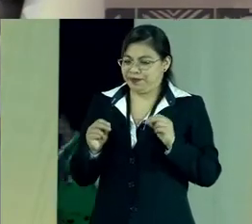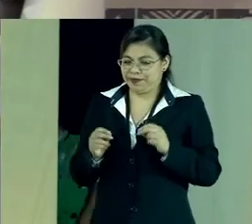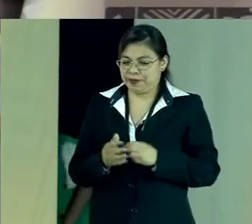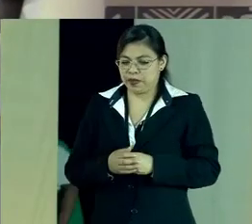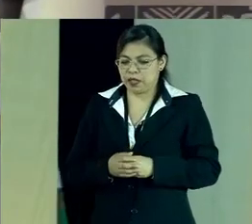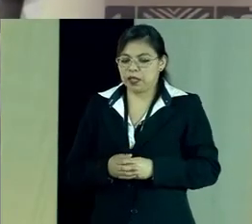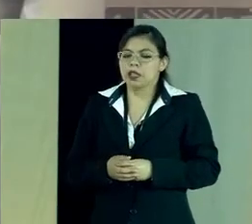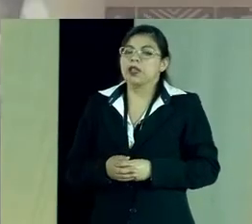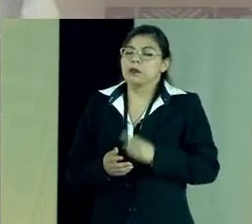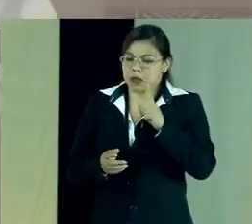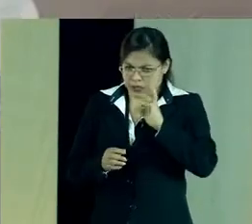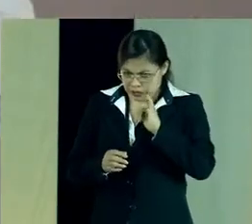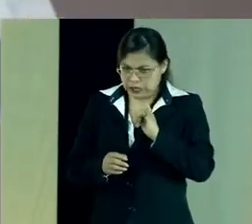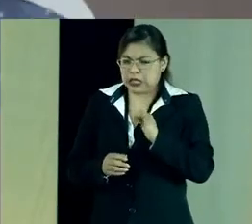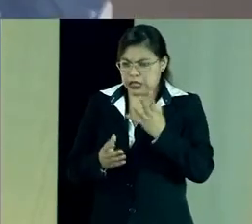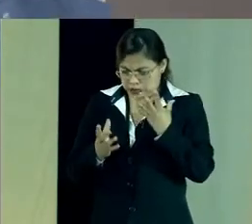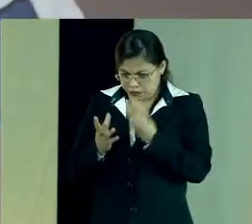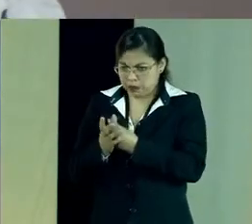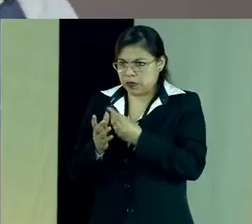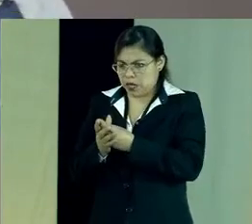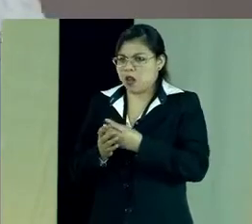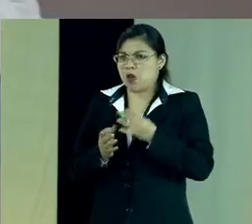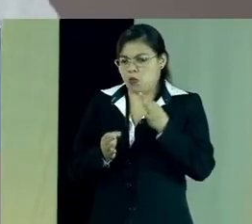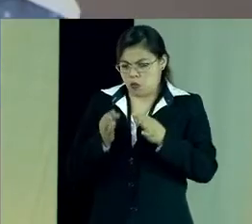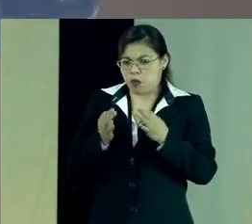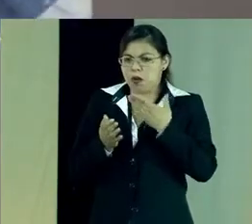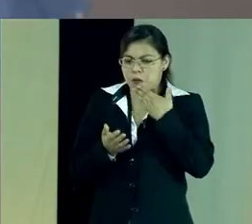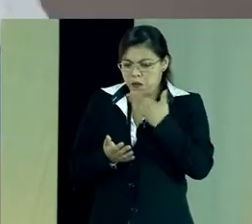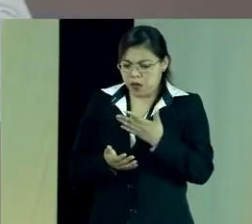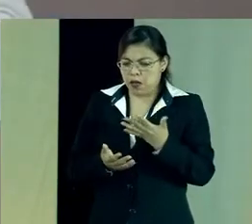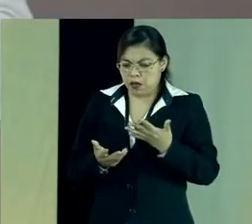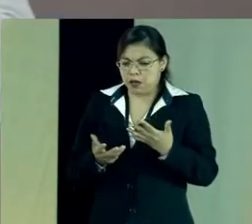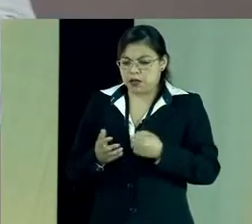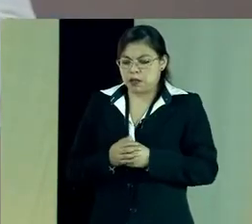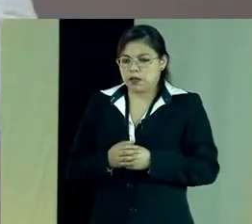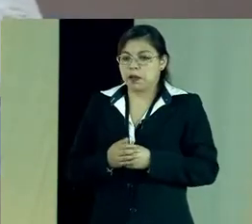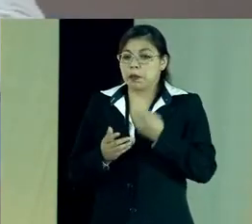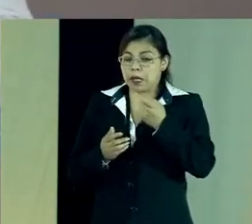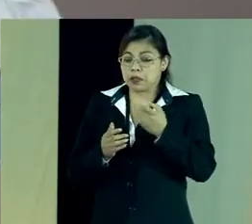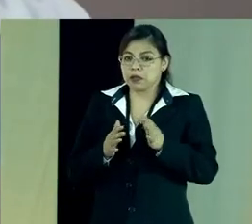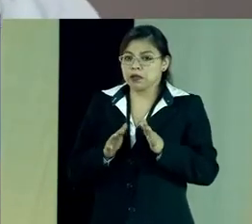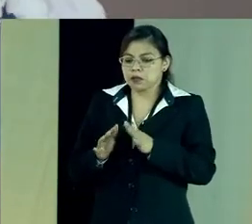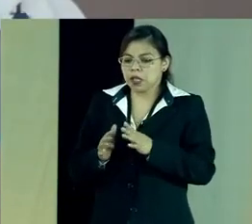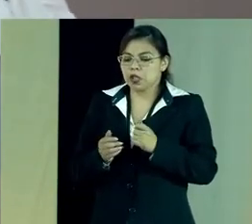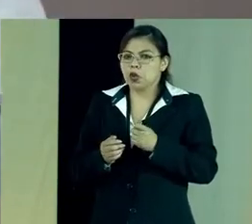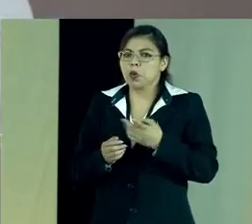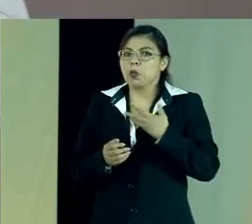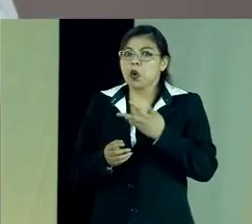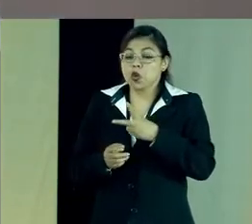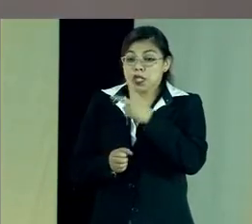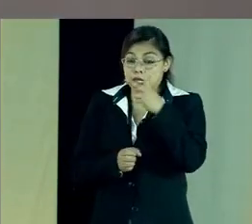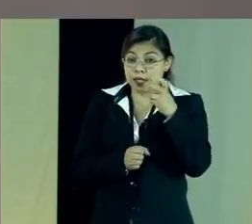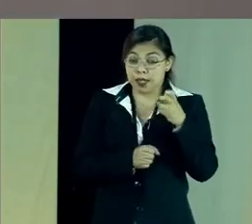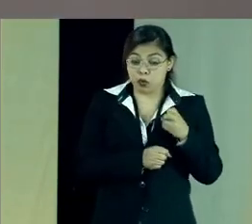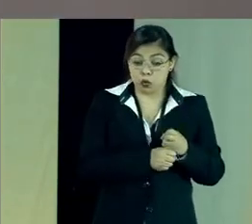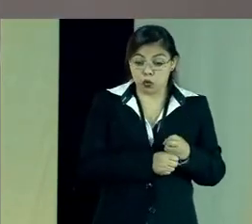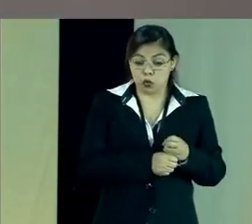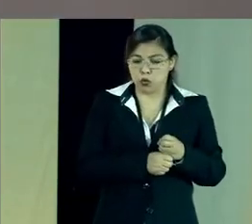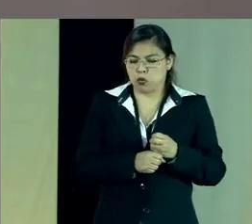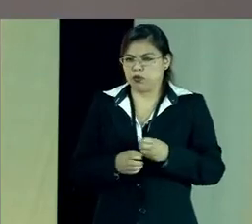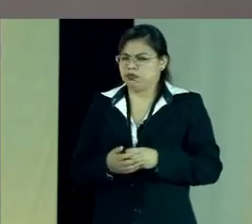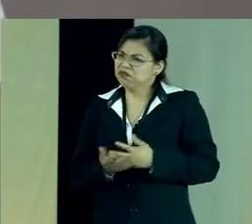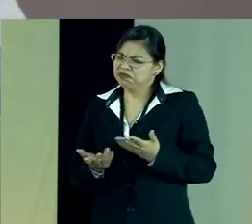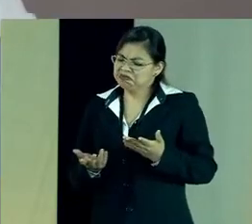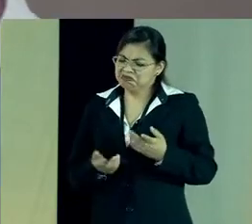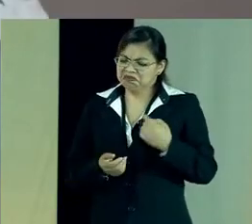que haya reparación de injusticia dejemos de largo que convirtamos en secundario y yo